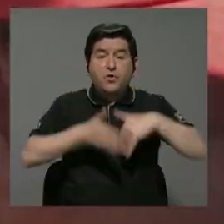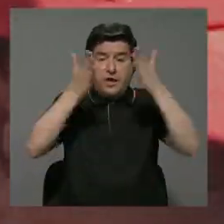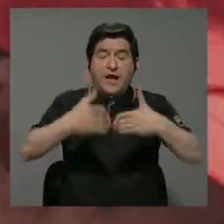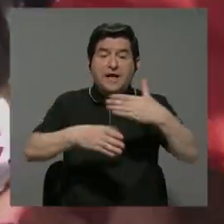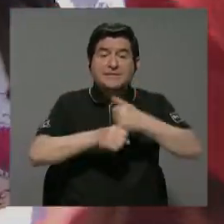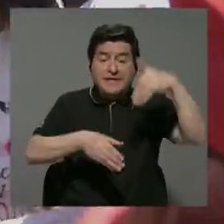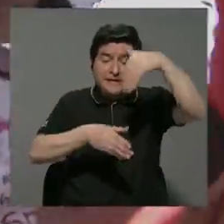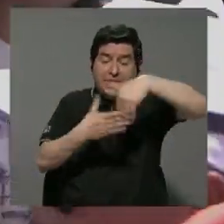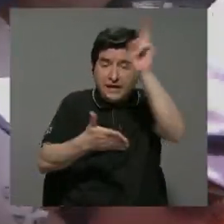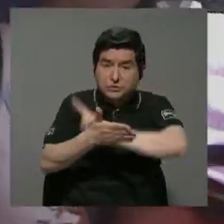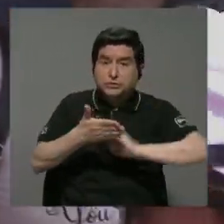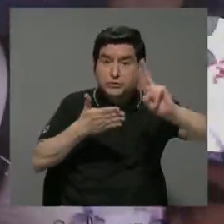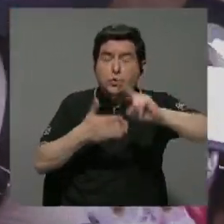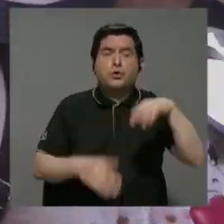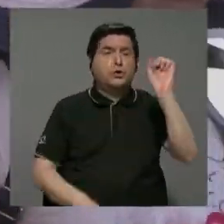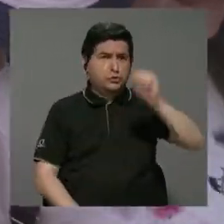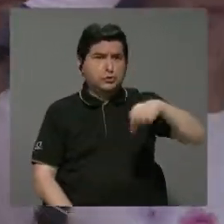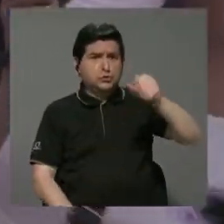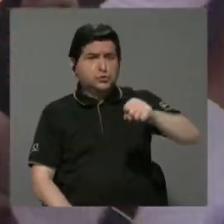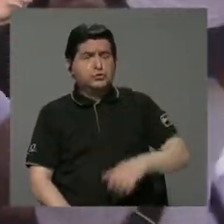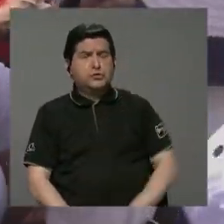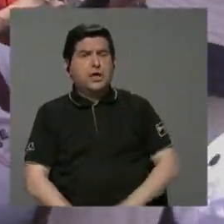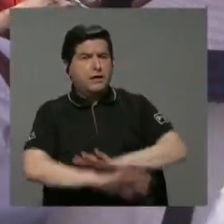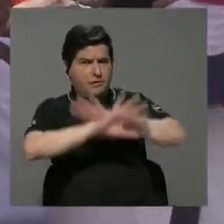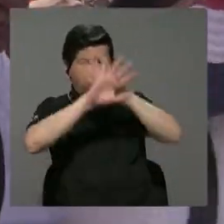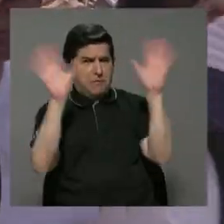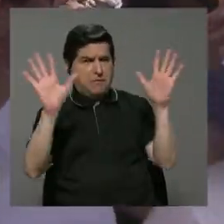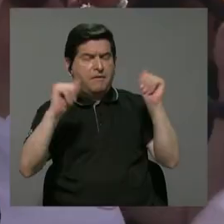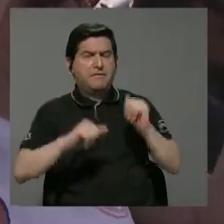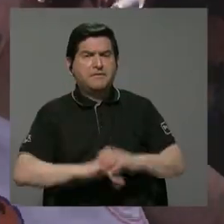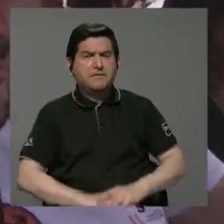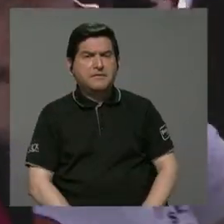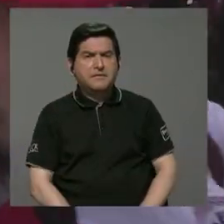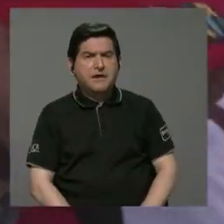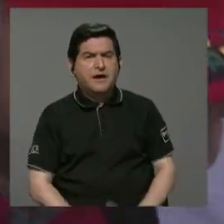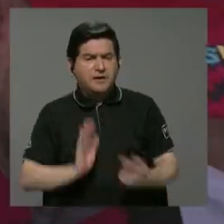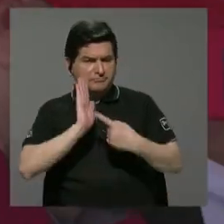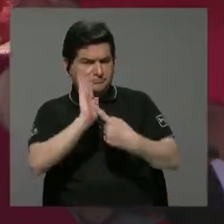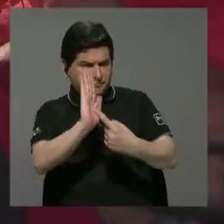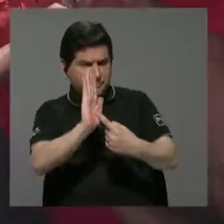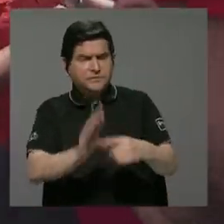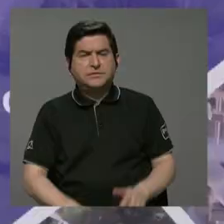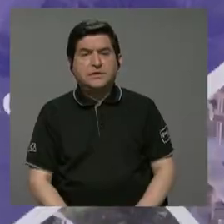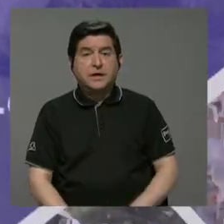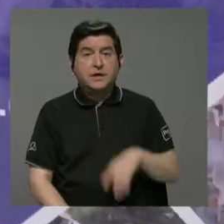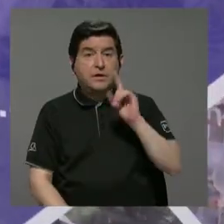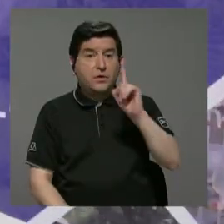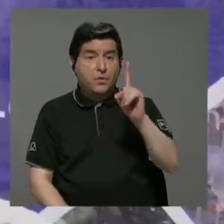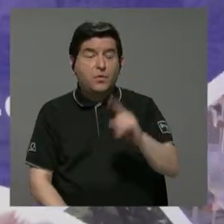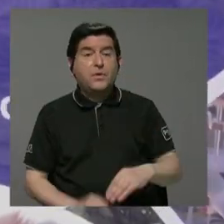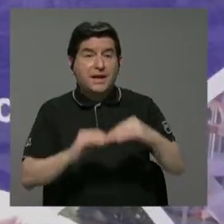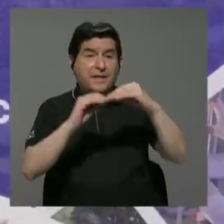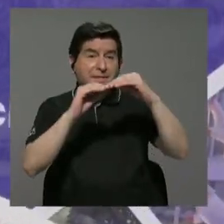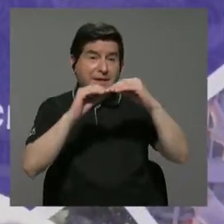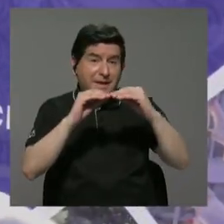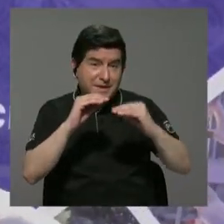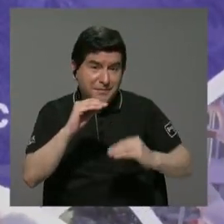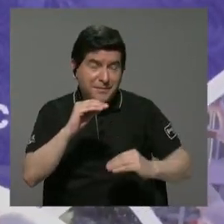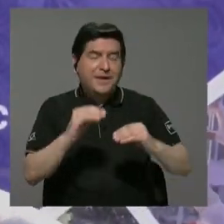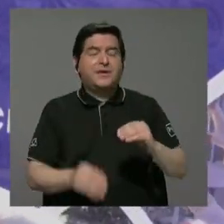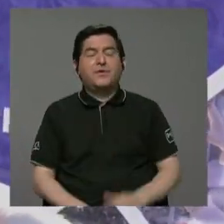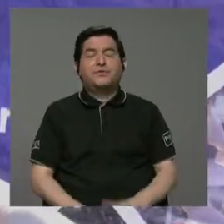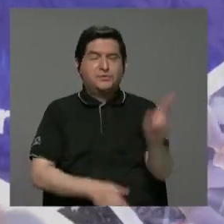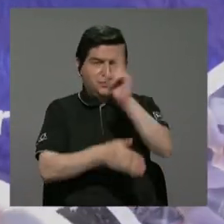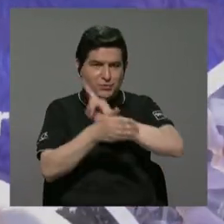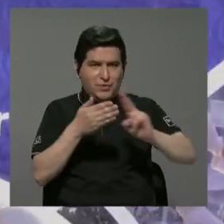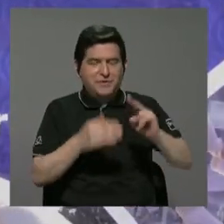en la universidad. Exacto, sí, y pues claramente cabe recalcar que al ser una de las menores universidades, ¿verdad?, de todas las